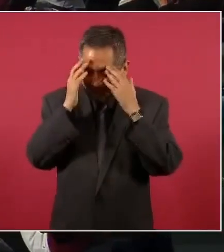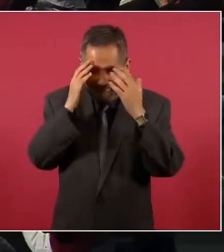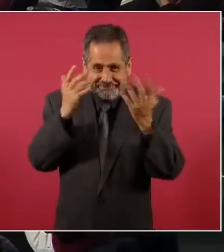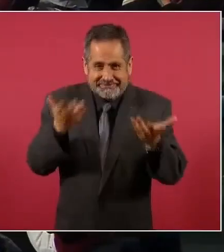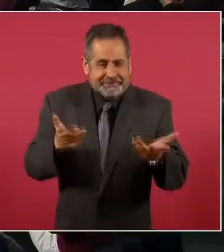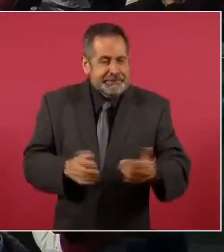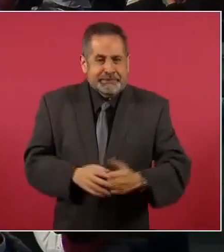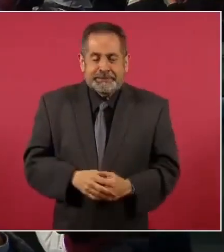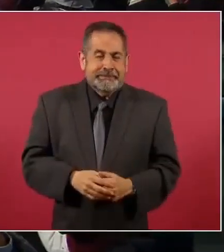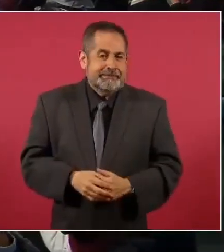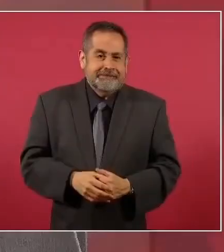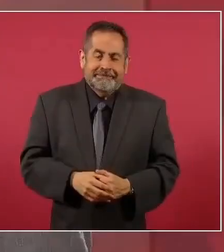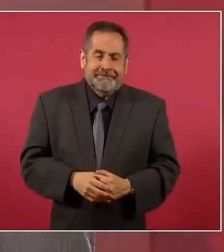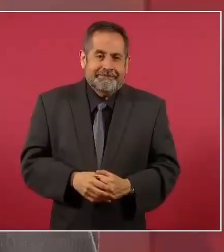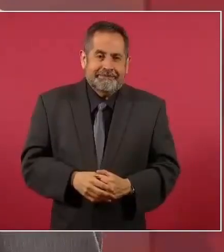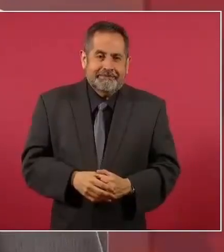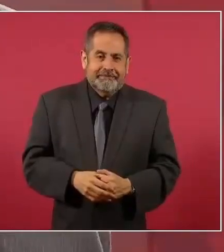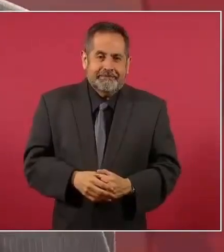Y hay